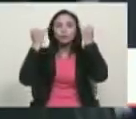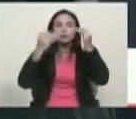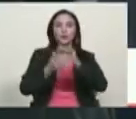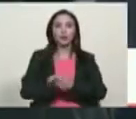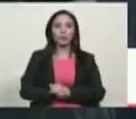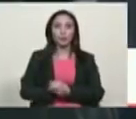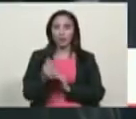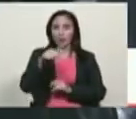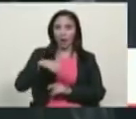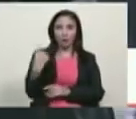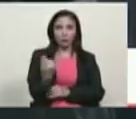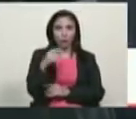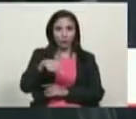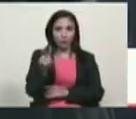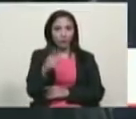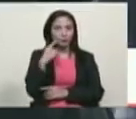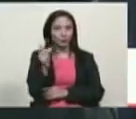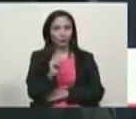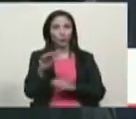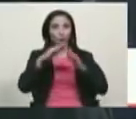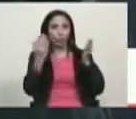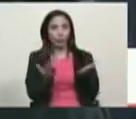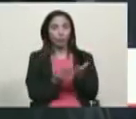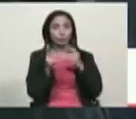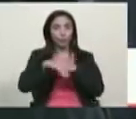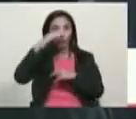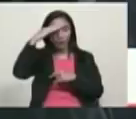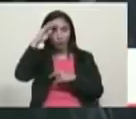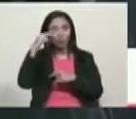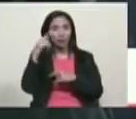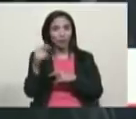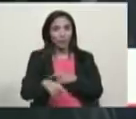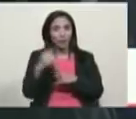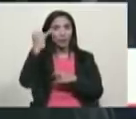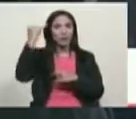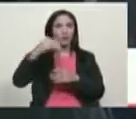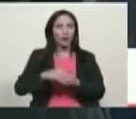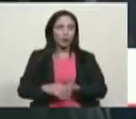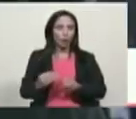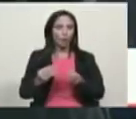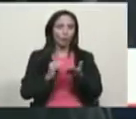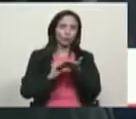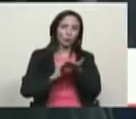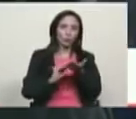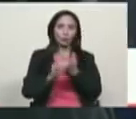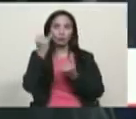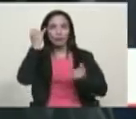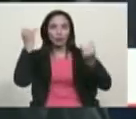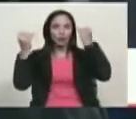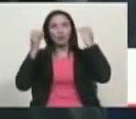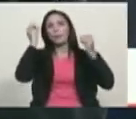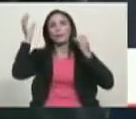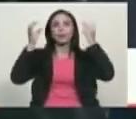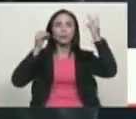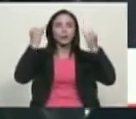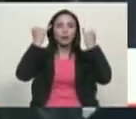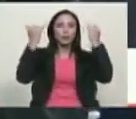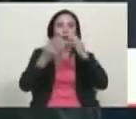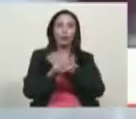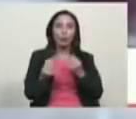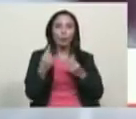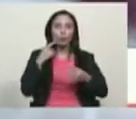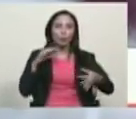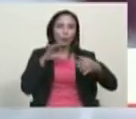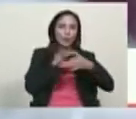eso no es solo en Venezuela, en el mundo entero. Y en Cuba de vez en cuando tenemos una ráfaga de eso. Cómo están creando